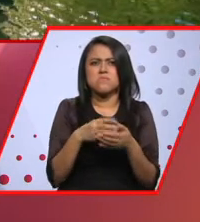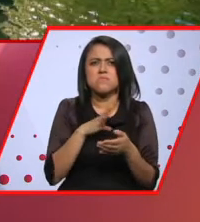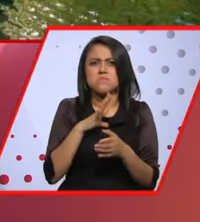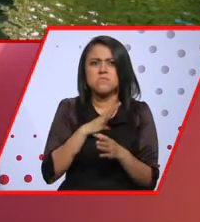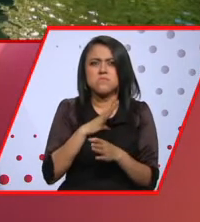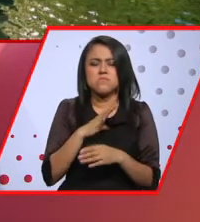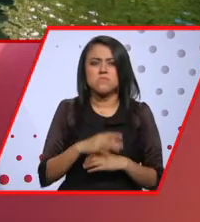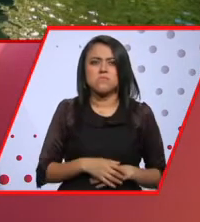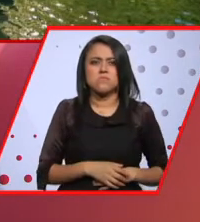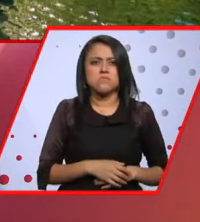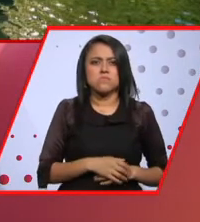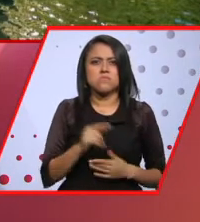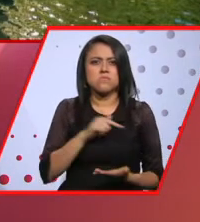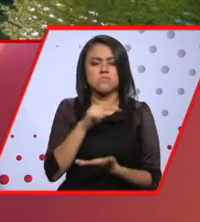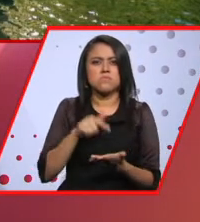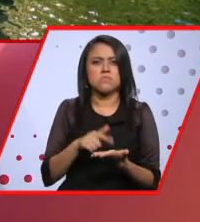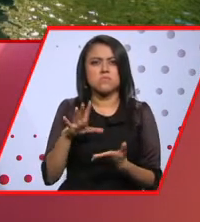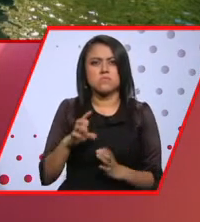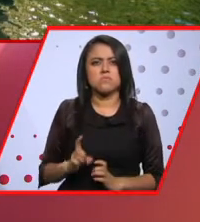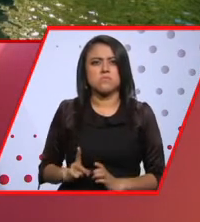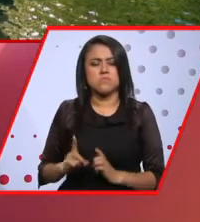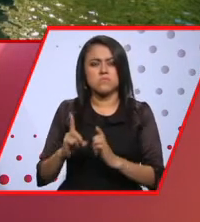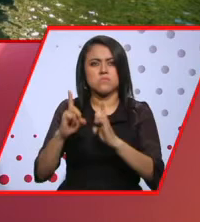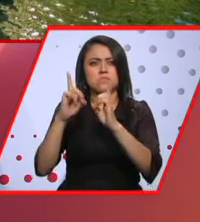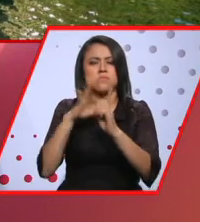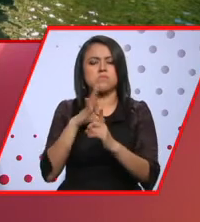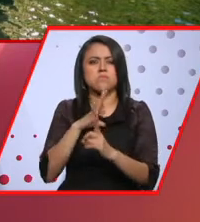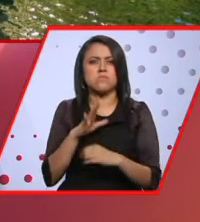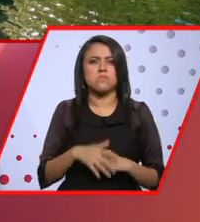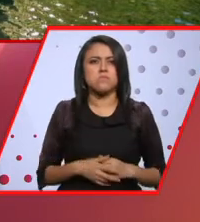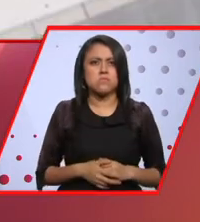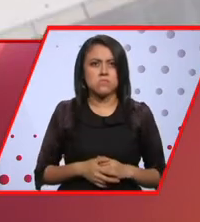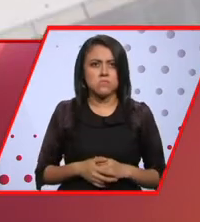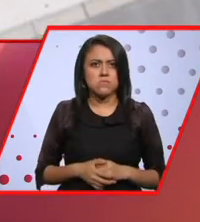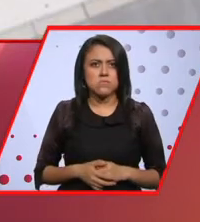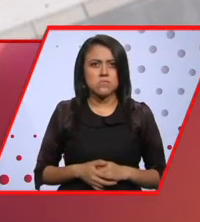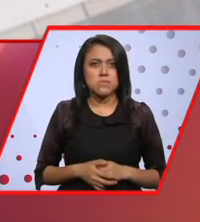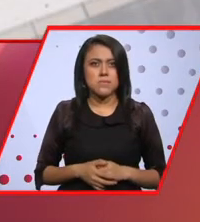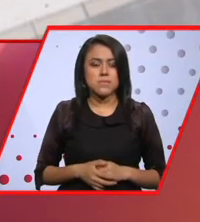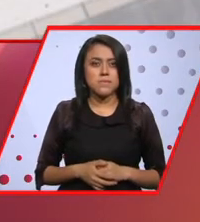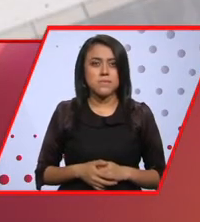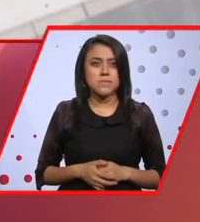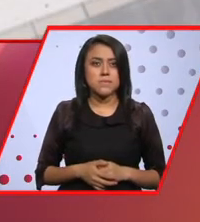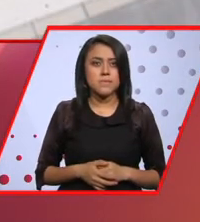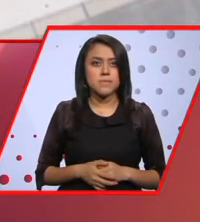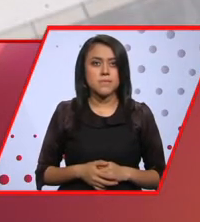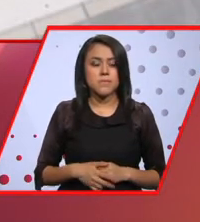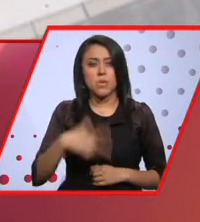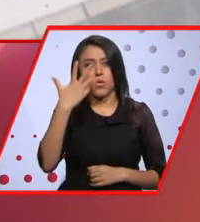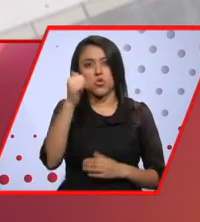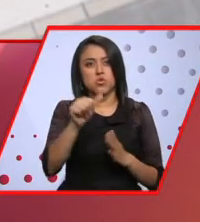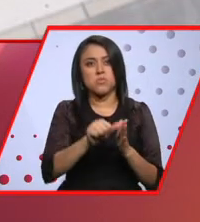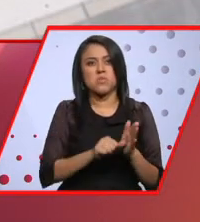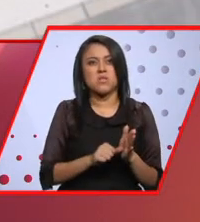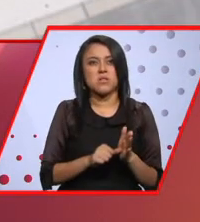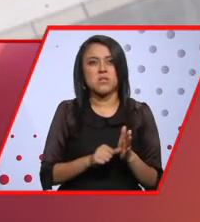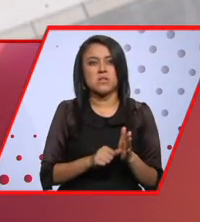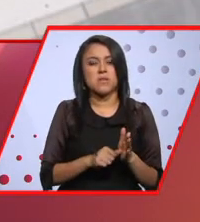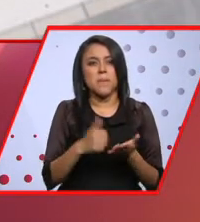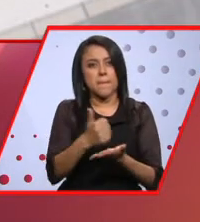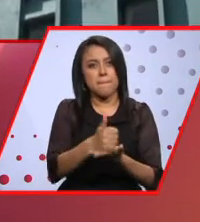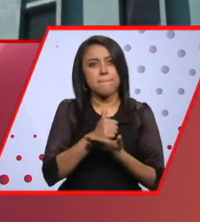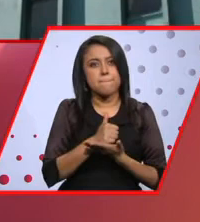el condominio donde se estaba él ocultando, fue un condominio que se adquirió hace 8 meses con ayuda